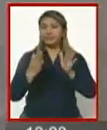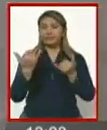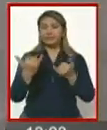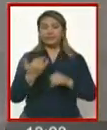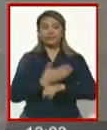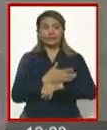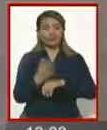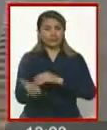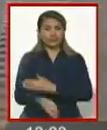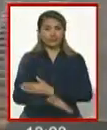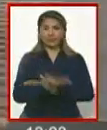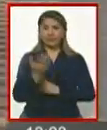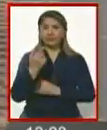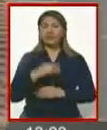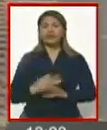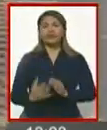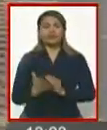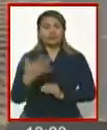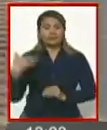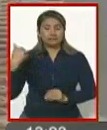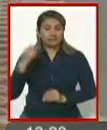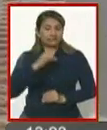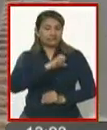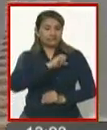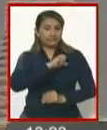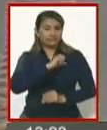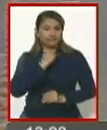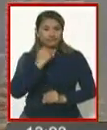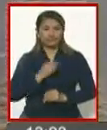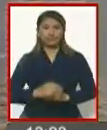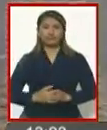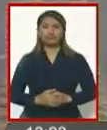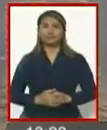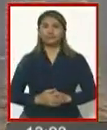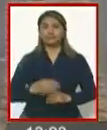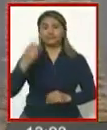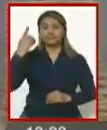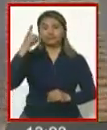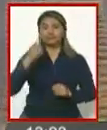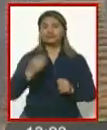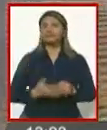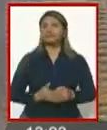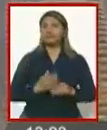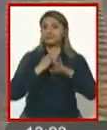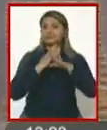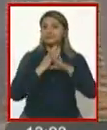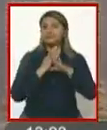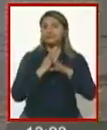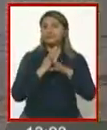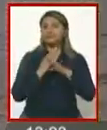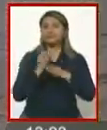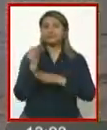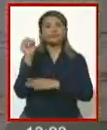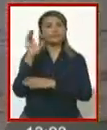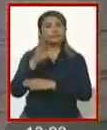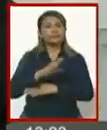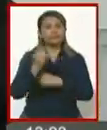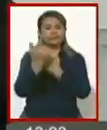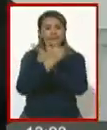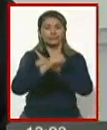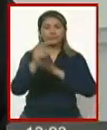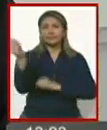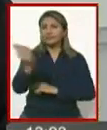hoy durante la mañana ante el comandante departamental de la policía para evitar que se cometa este abuso y se garantice el